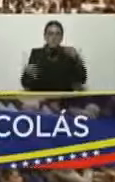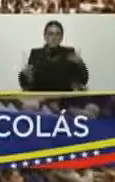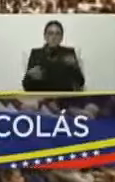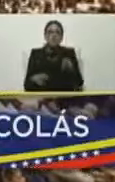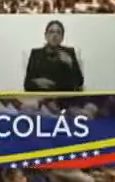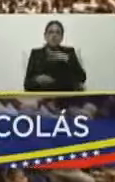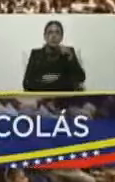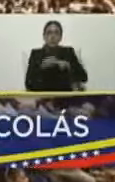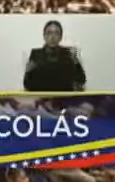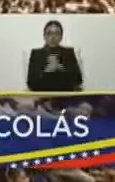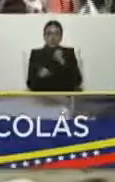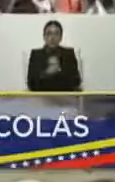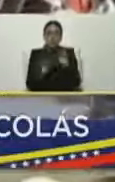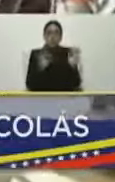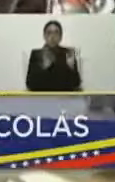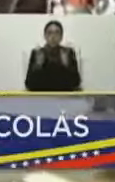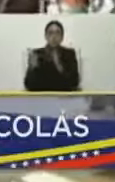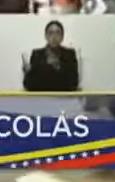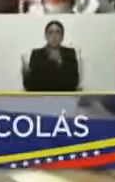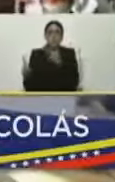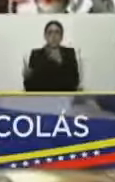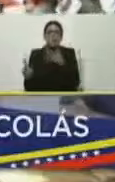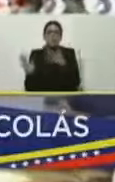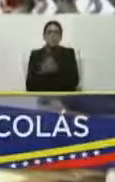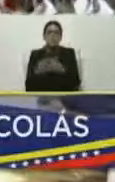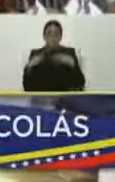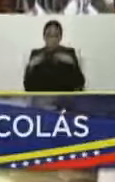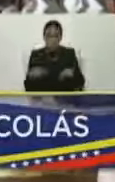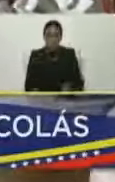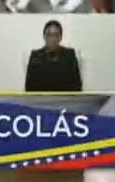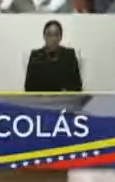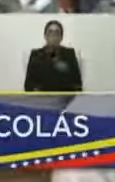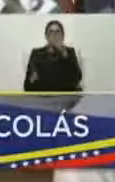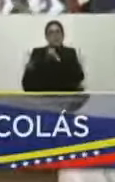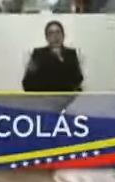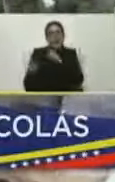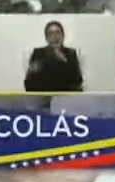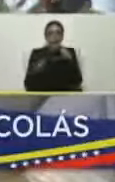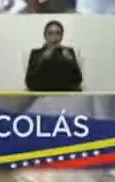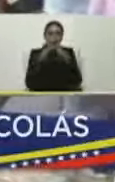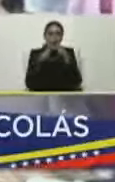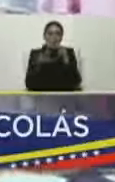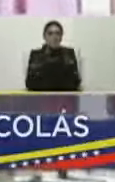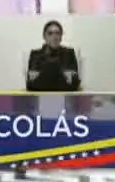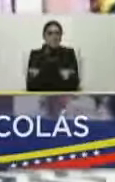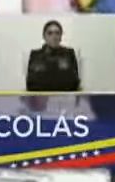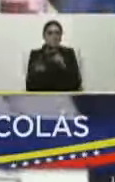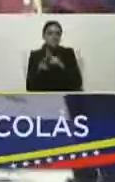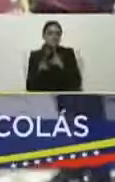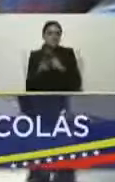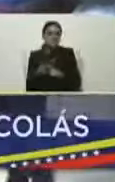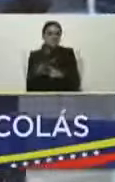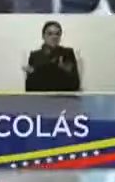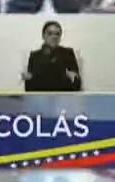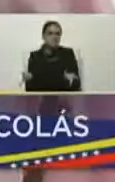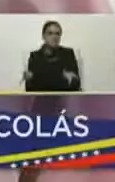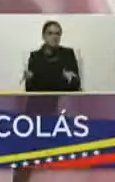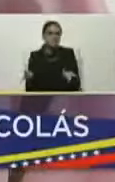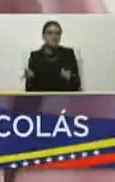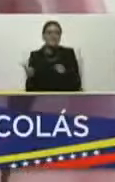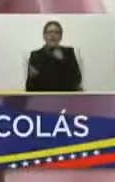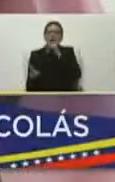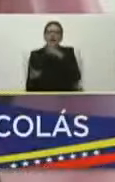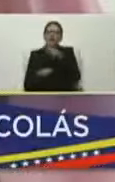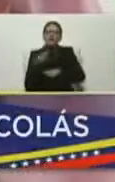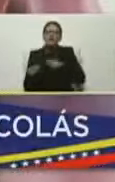en estos emprendimientos. Correcto, que nos están acompañando. Textil, helados. Helados. ¿Qué helados haces